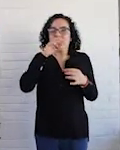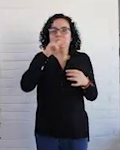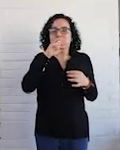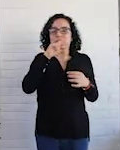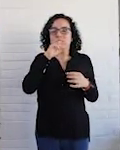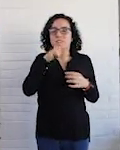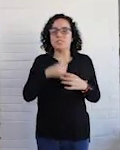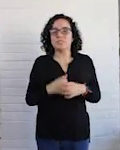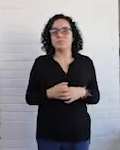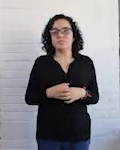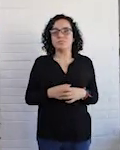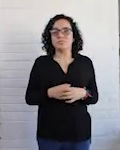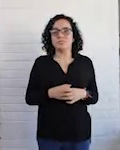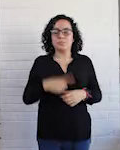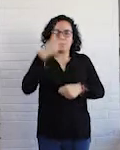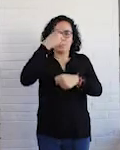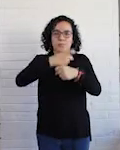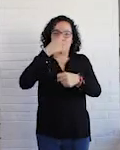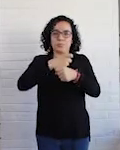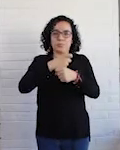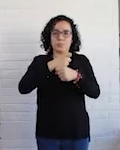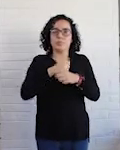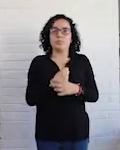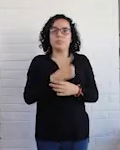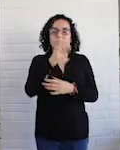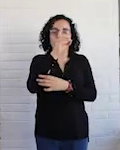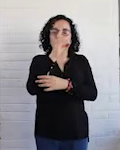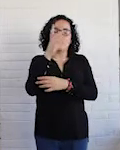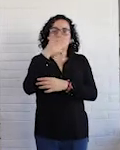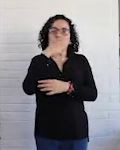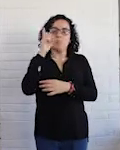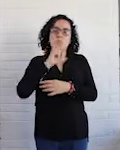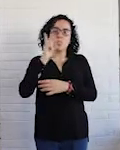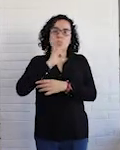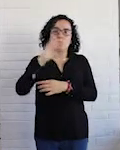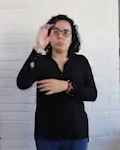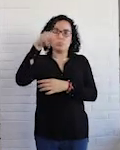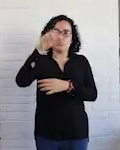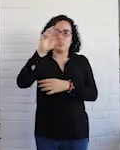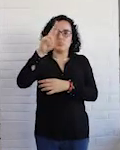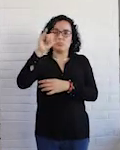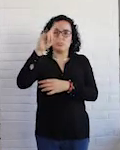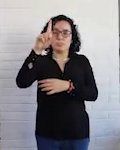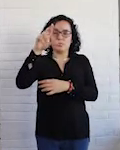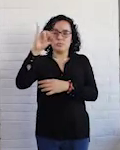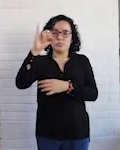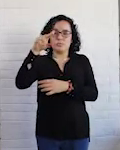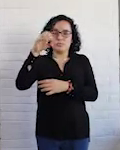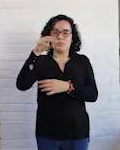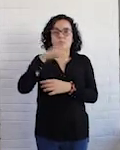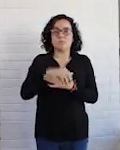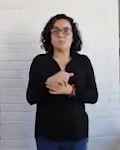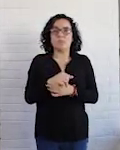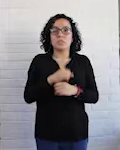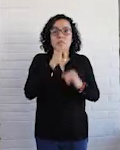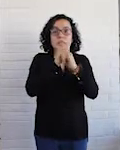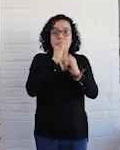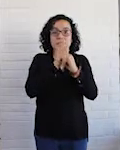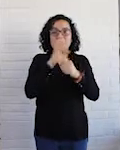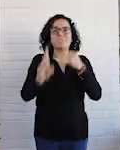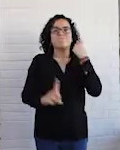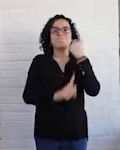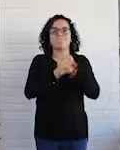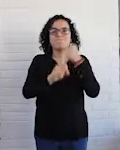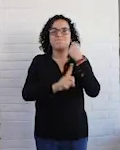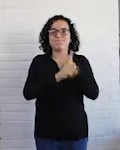por decirlo menos. La primera es de la doctora María Elena Meneses. Internet es un problema intratable.